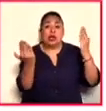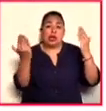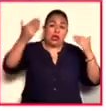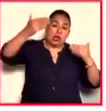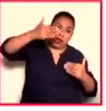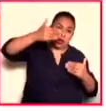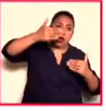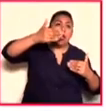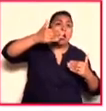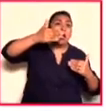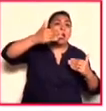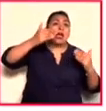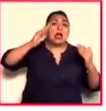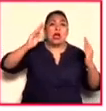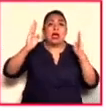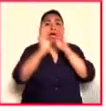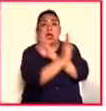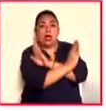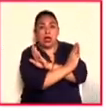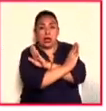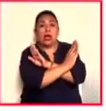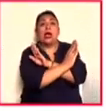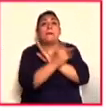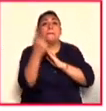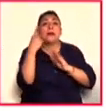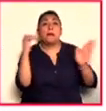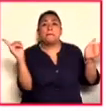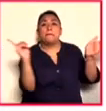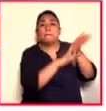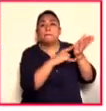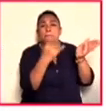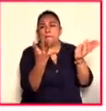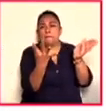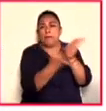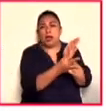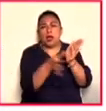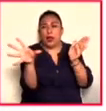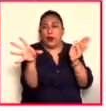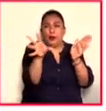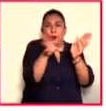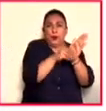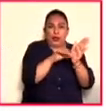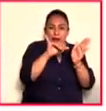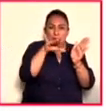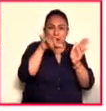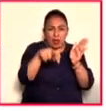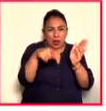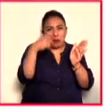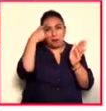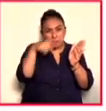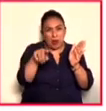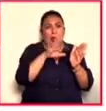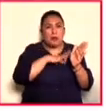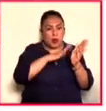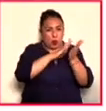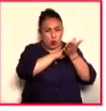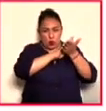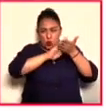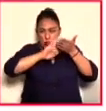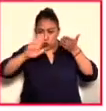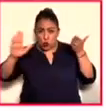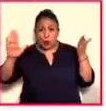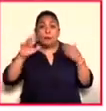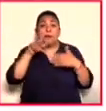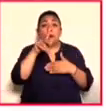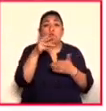sin acceder al reverso, poniendo unas planchas metálicas que imantábamos por la parte anterior y de esa manera conseguíamos el plano. Y en el caso